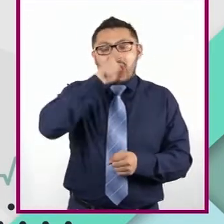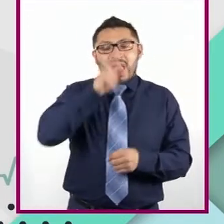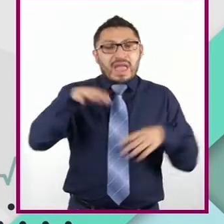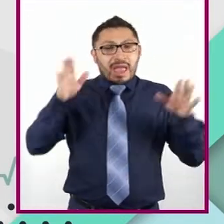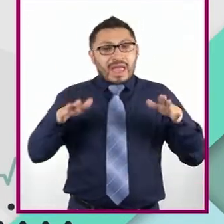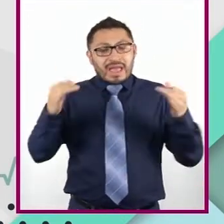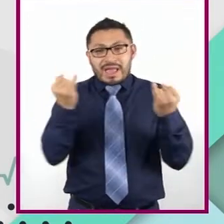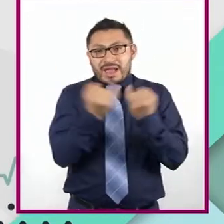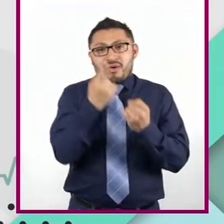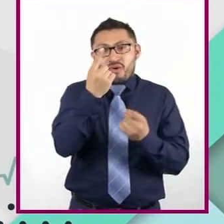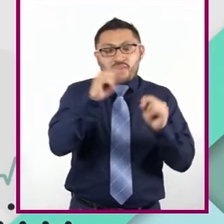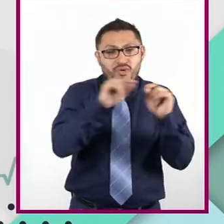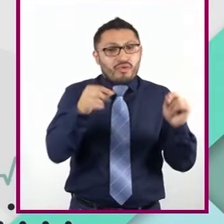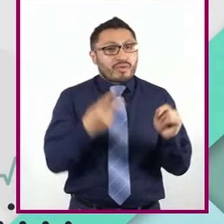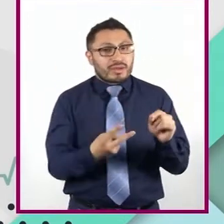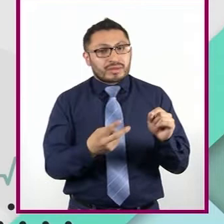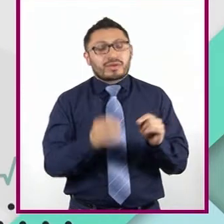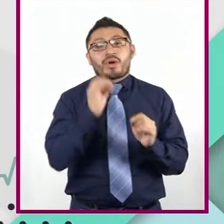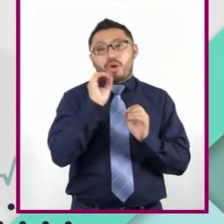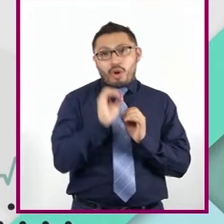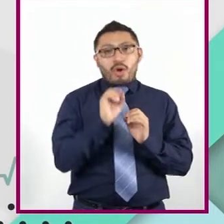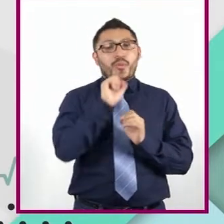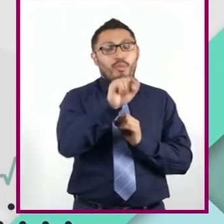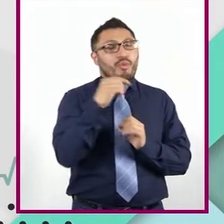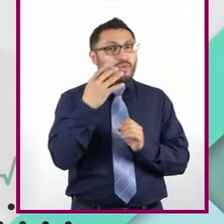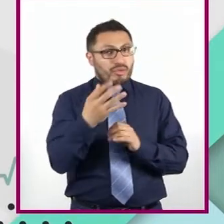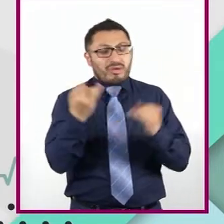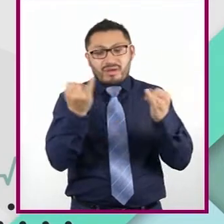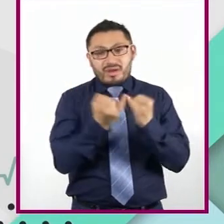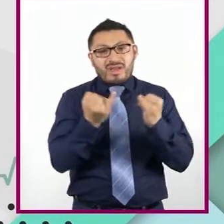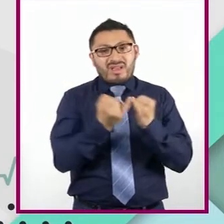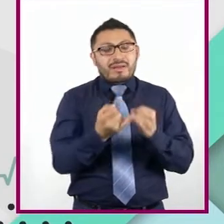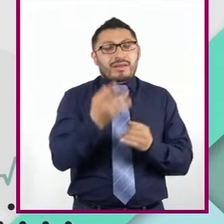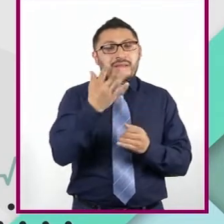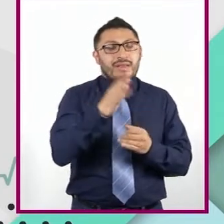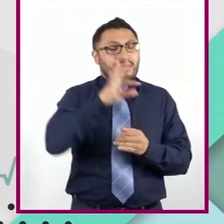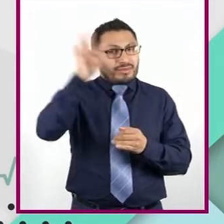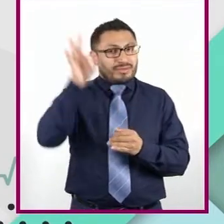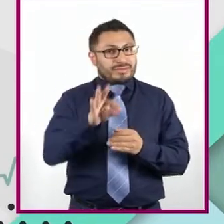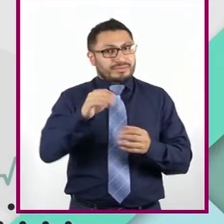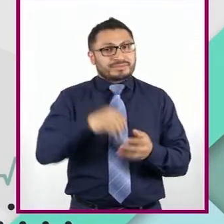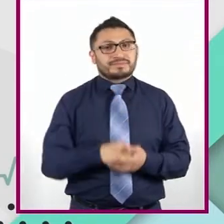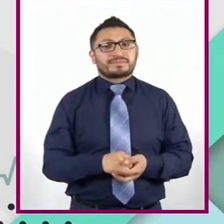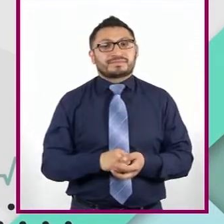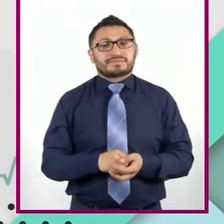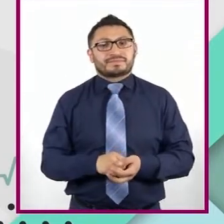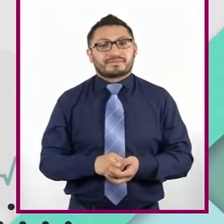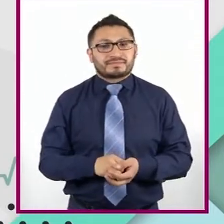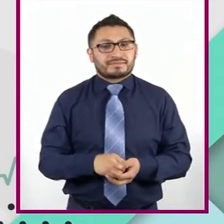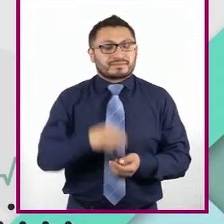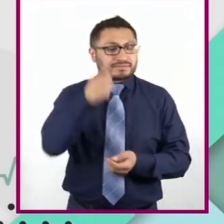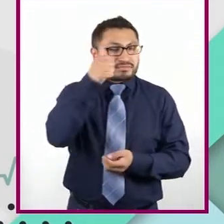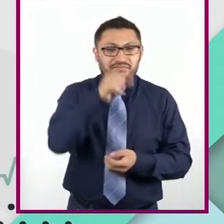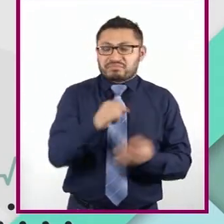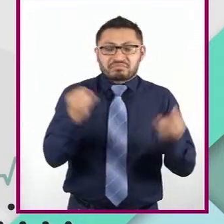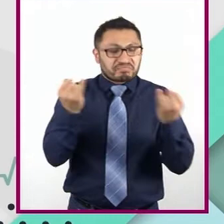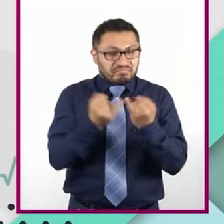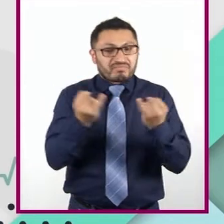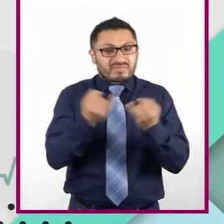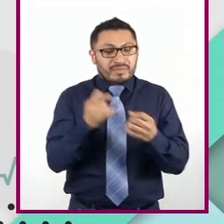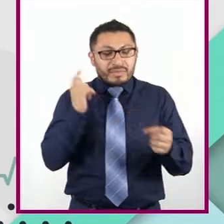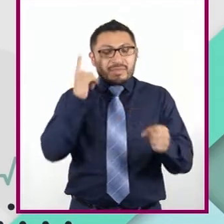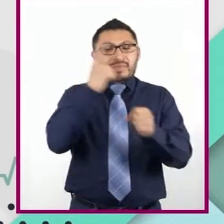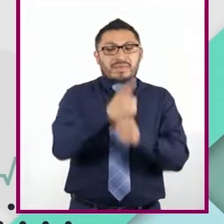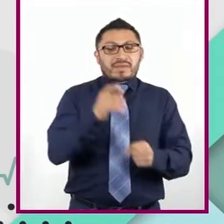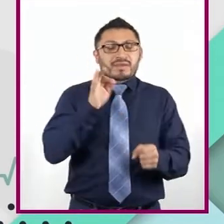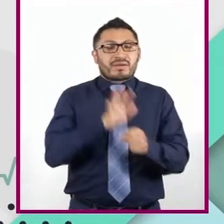igual a 1 entre 2, o 0.5, equivalente al 50%. Asimismo, para determinar